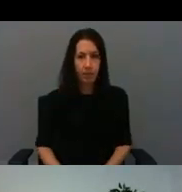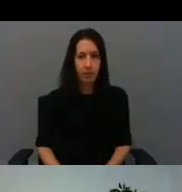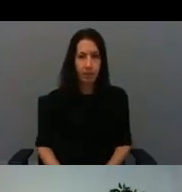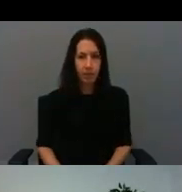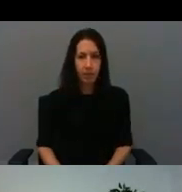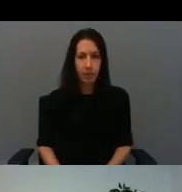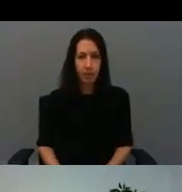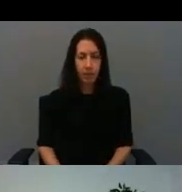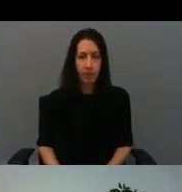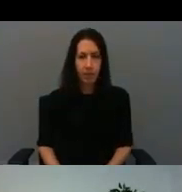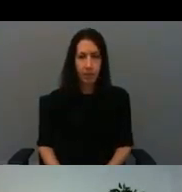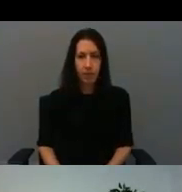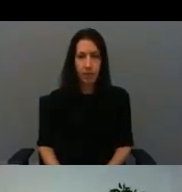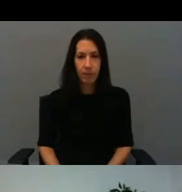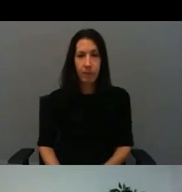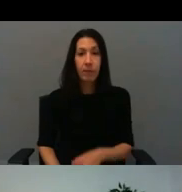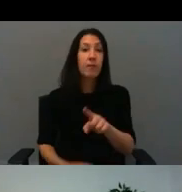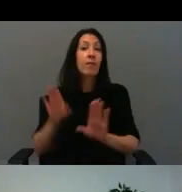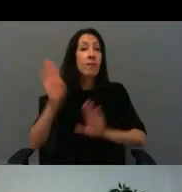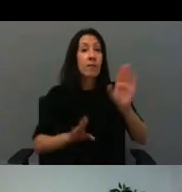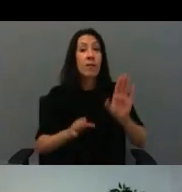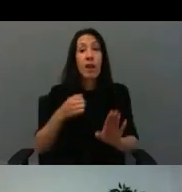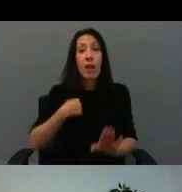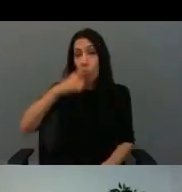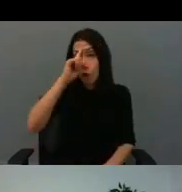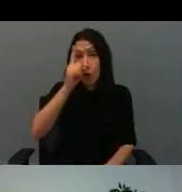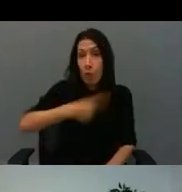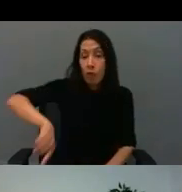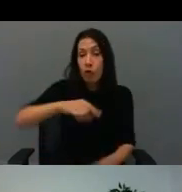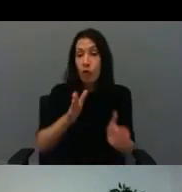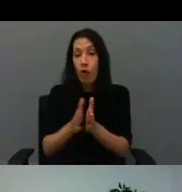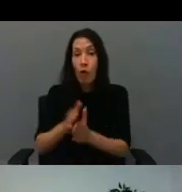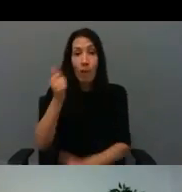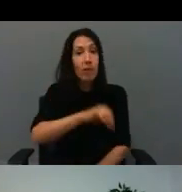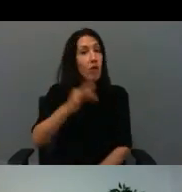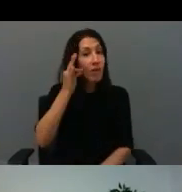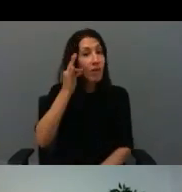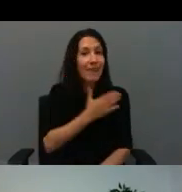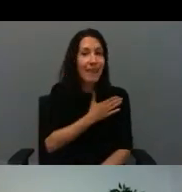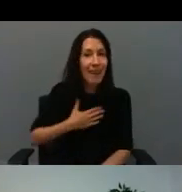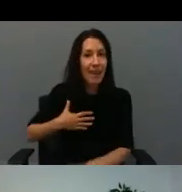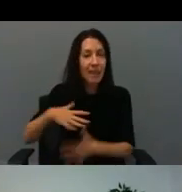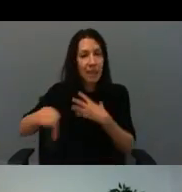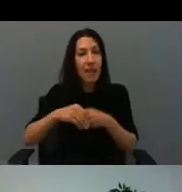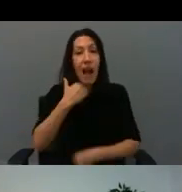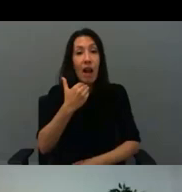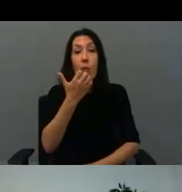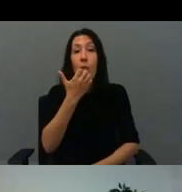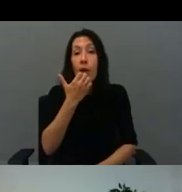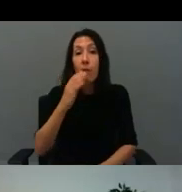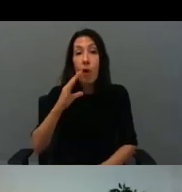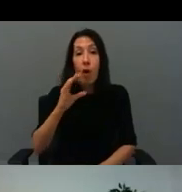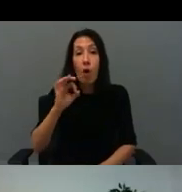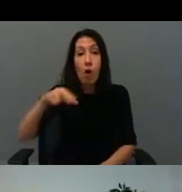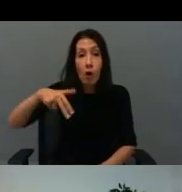No sé si queréis, compañeros y compañeras, decir algo. Por ejemplo, Conchi, ¿estás de